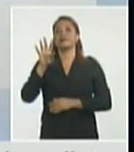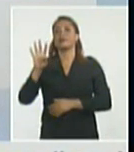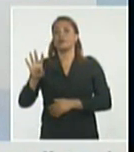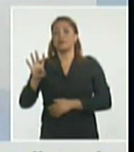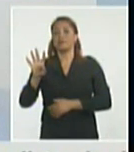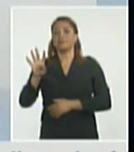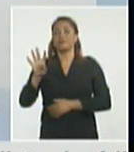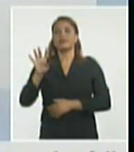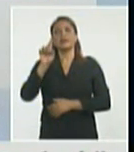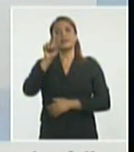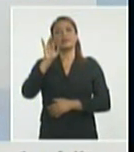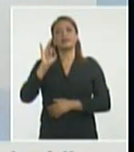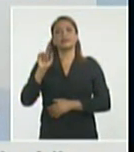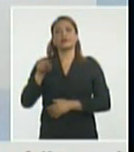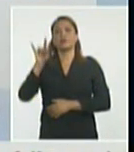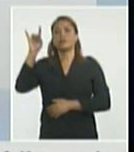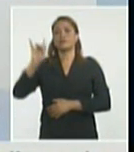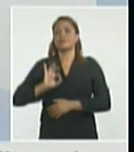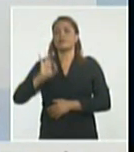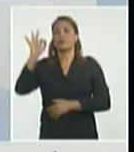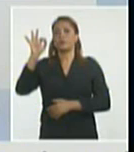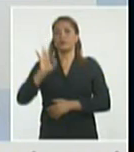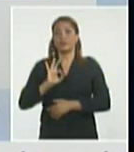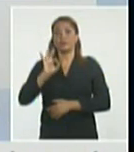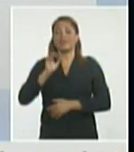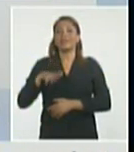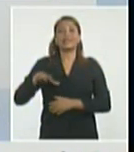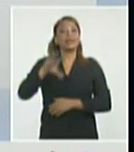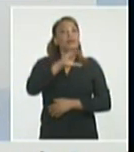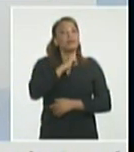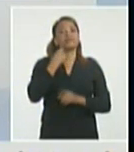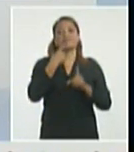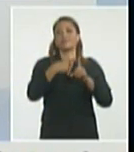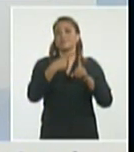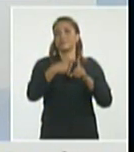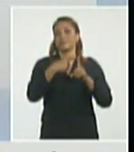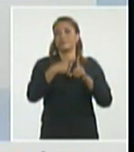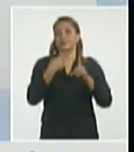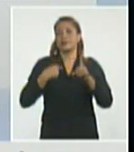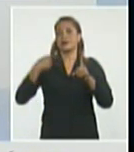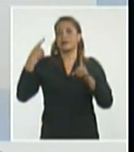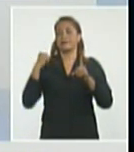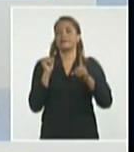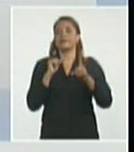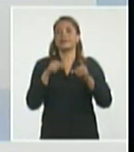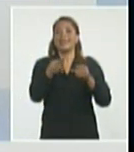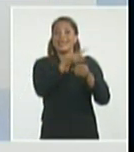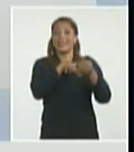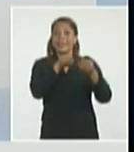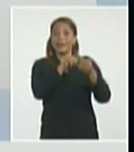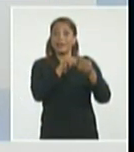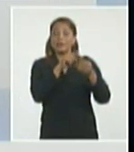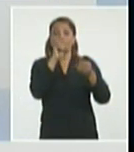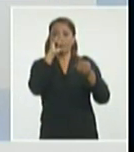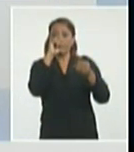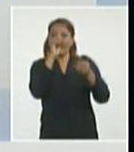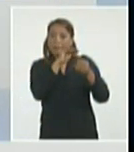el 17,9% de todos los diagnosticados ayer, y de estos en edades